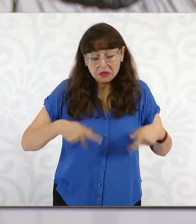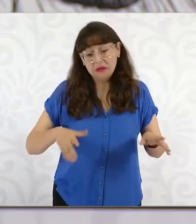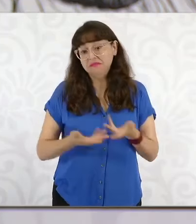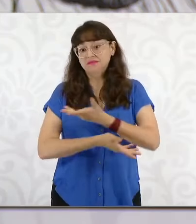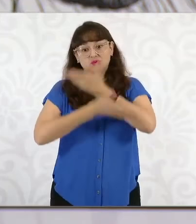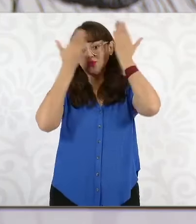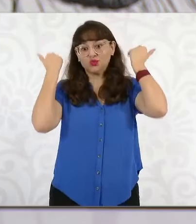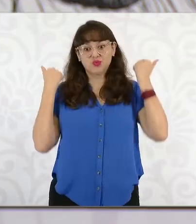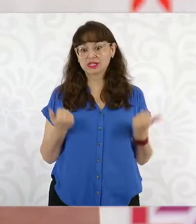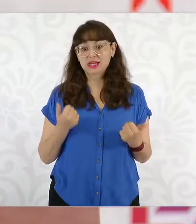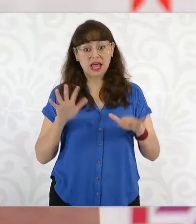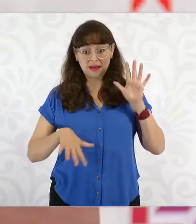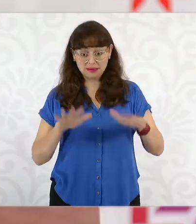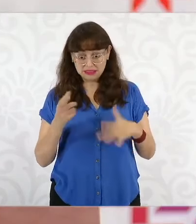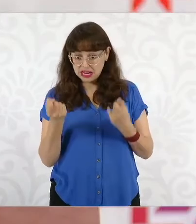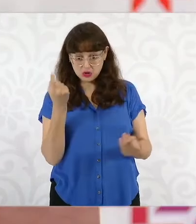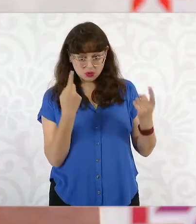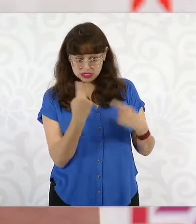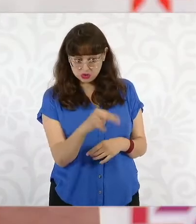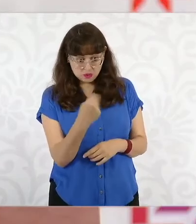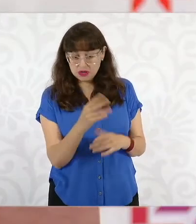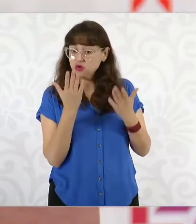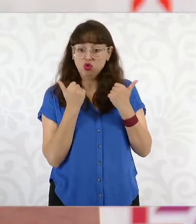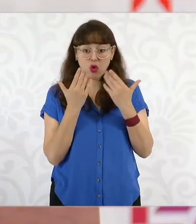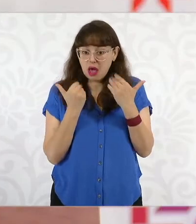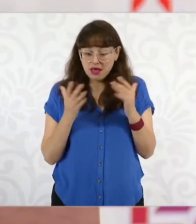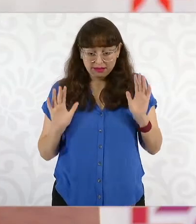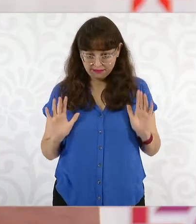porque algunos pues no tienen sus nombres, ¿no? Así son las redes sociales.